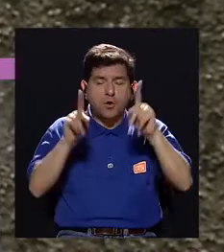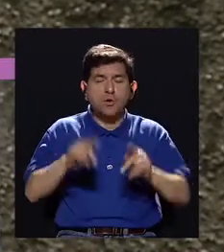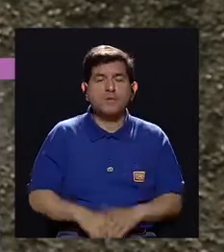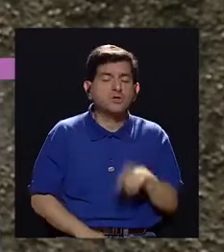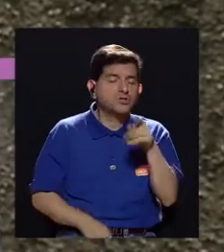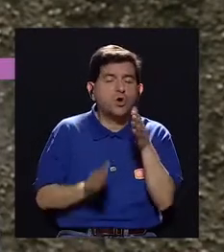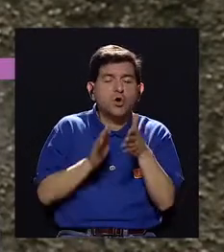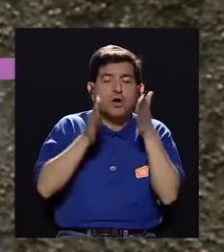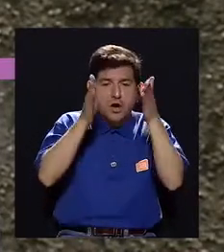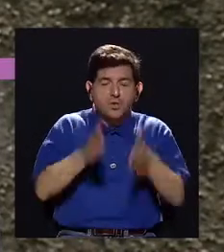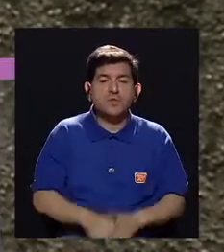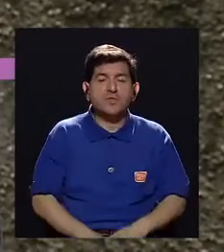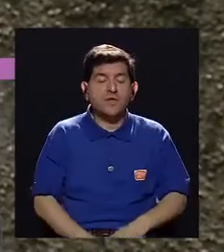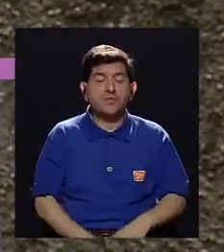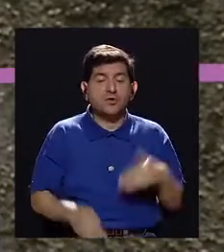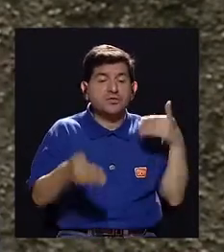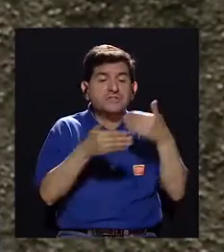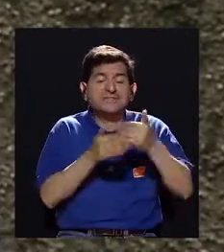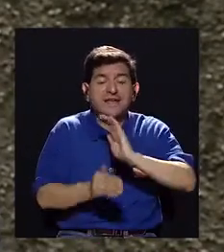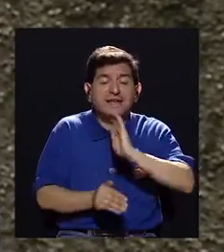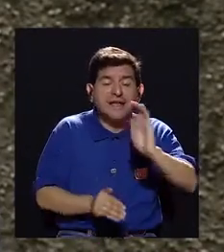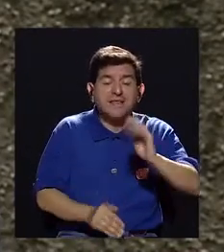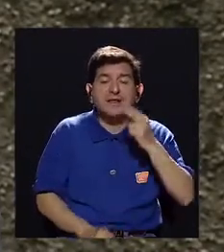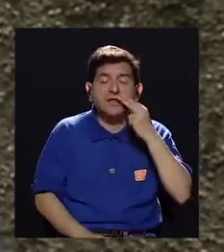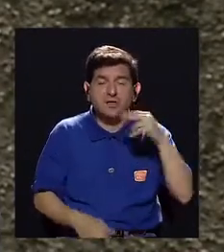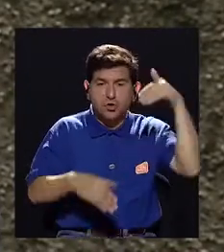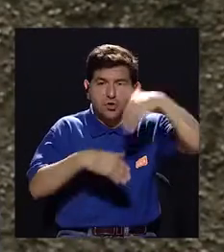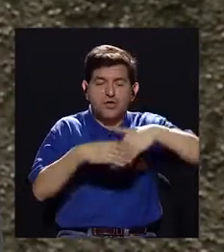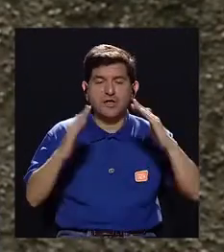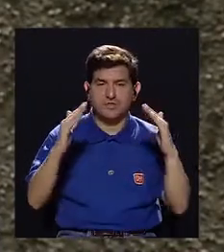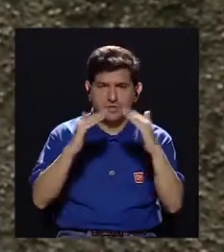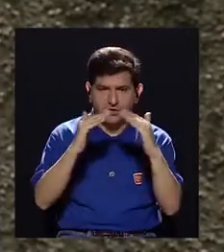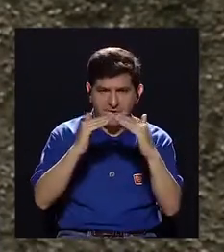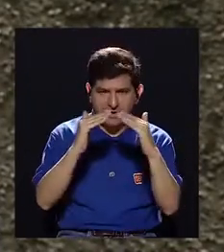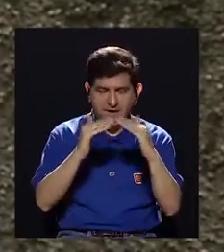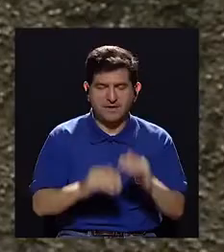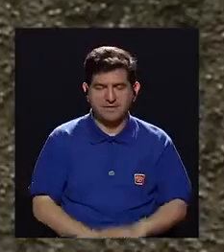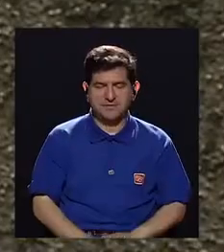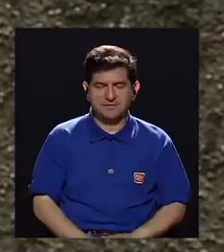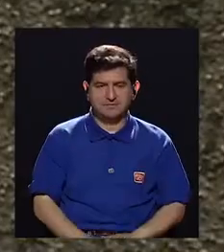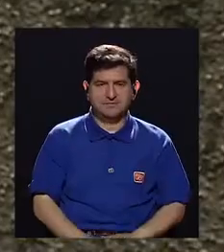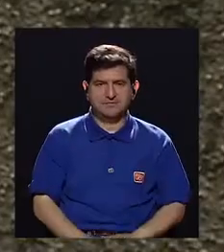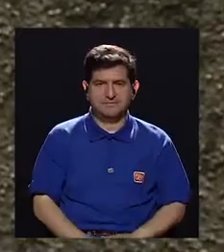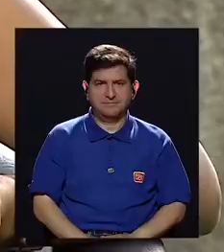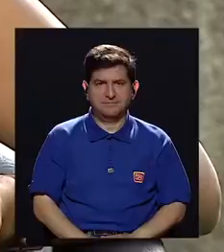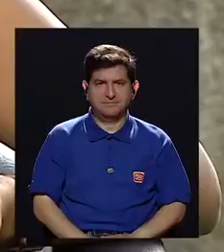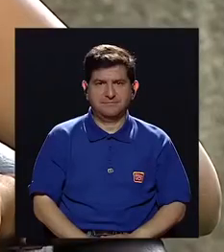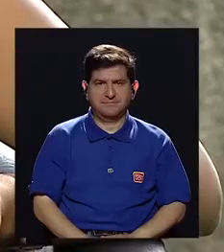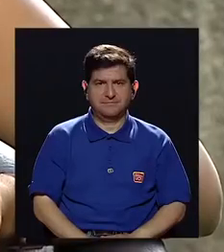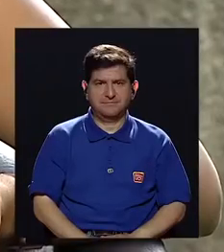los cuidadores pues fuma dentro y cerca del niño, dentro de una casa donde está el niño y cerca de él.